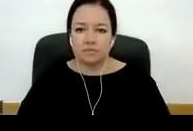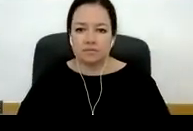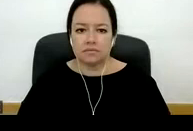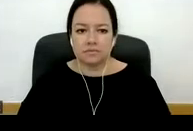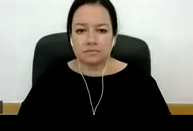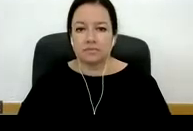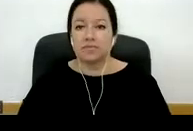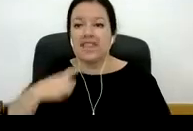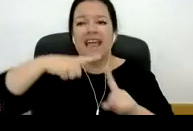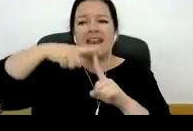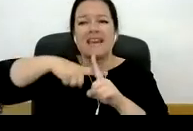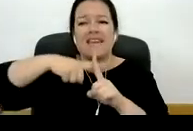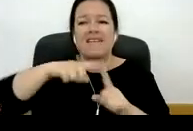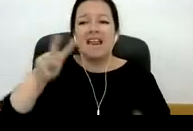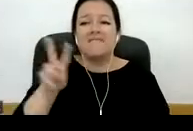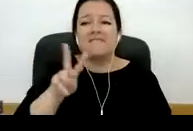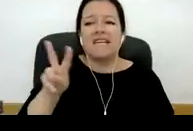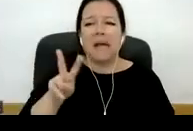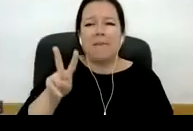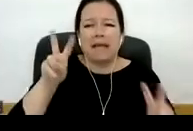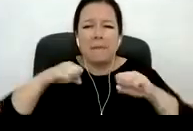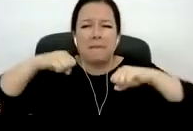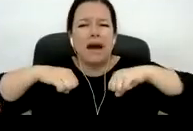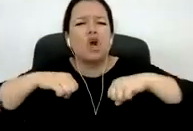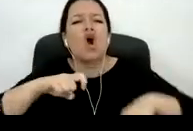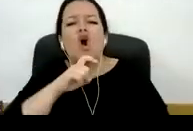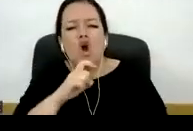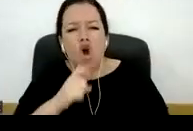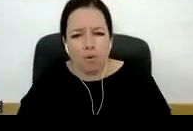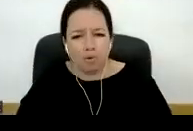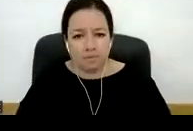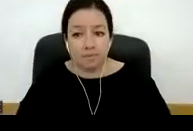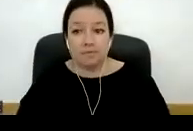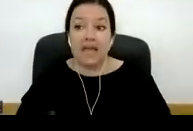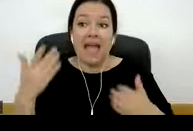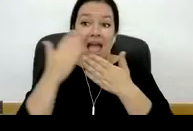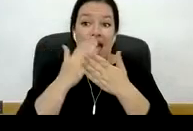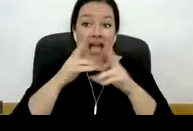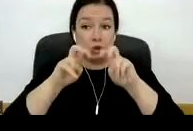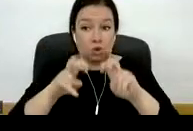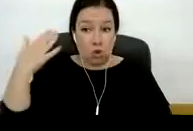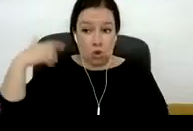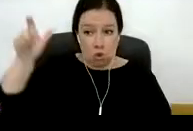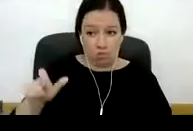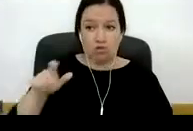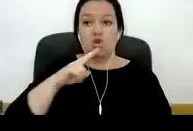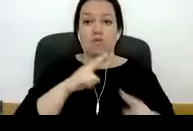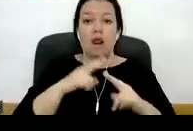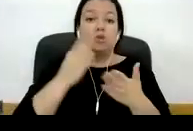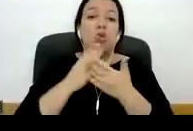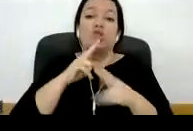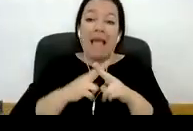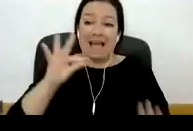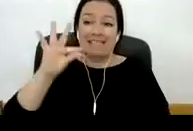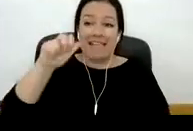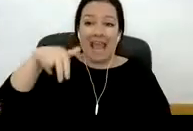¿Cómo están los niveles de vitamina en nuestras personas mayores, en nuestros ancianos? Según el estudio Seneca de déficit de vitaminas en personas mayores,